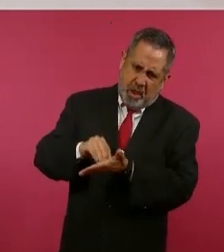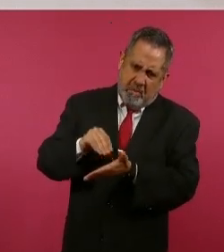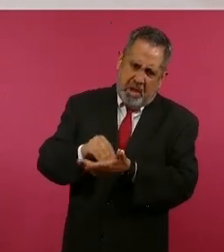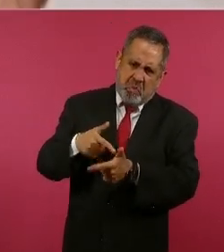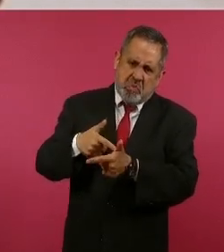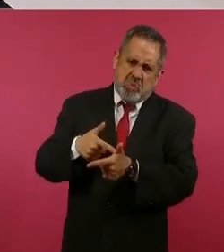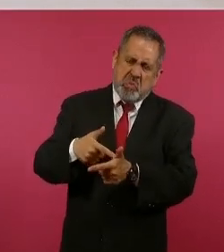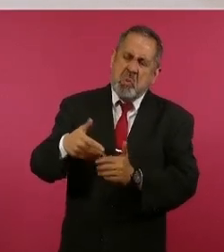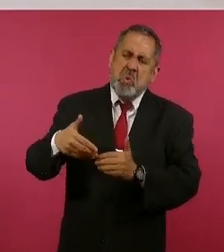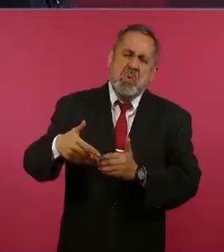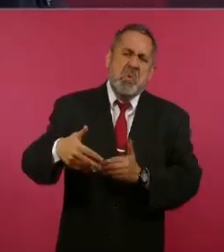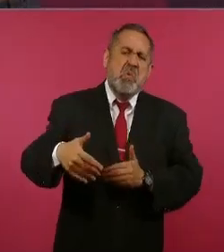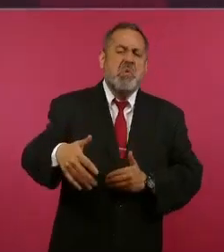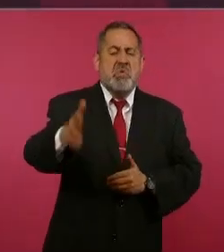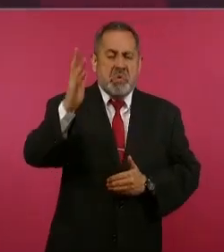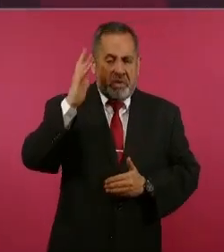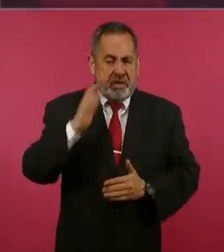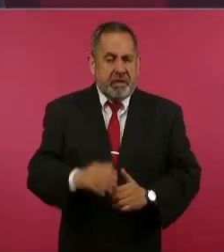Eso